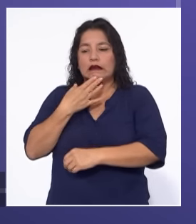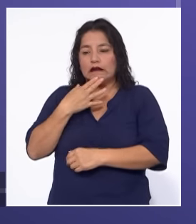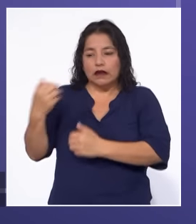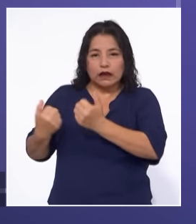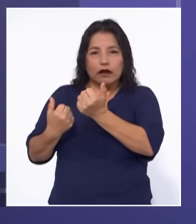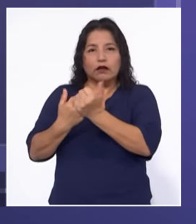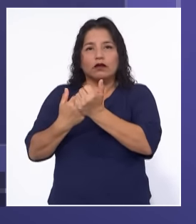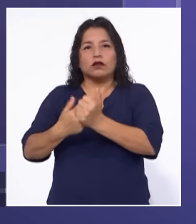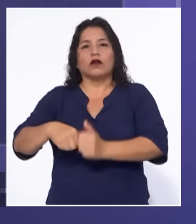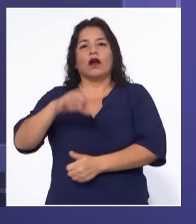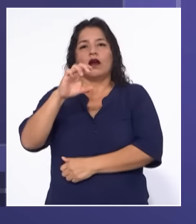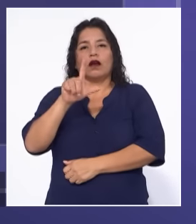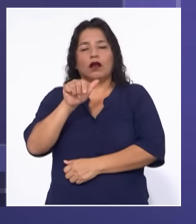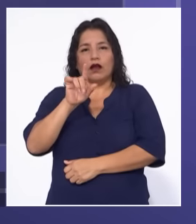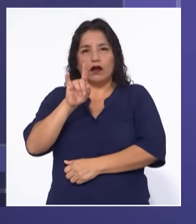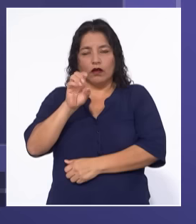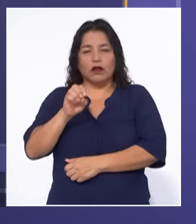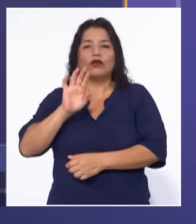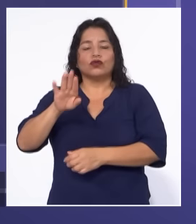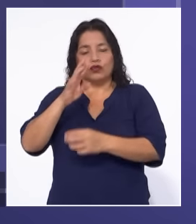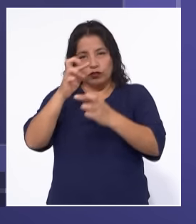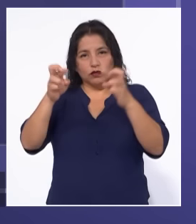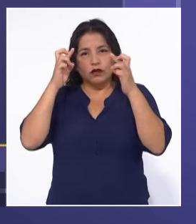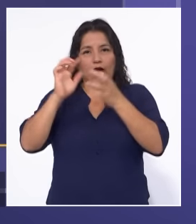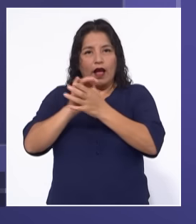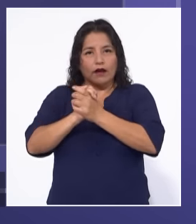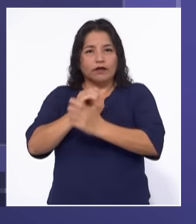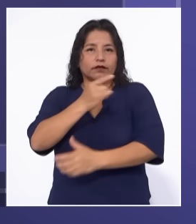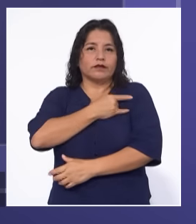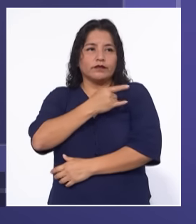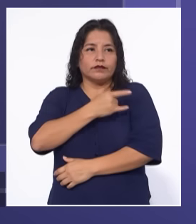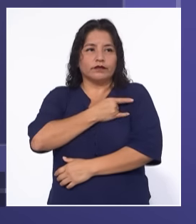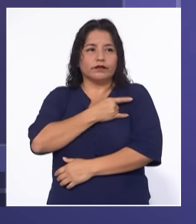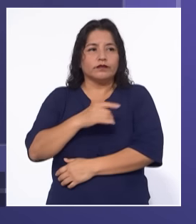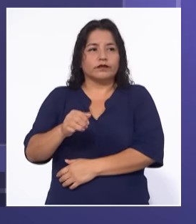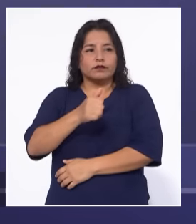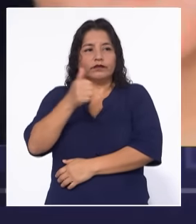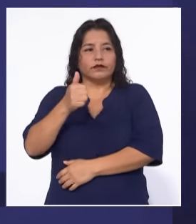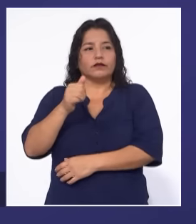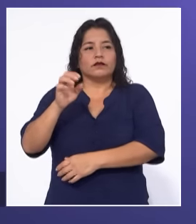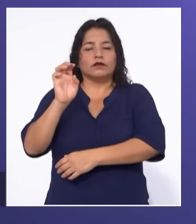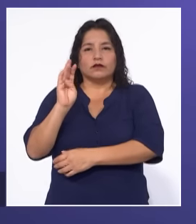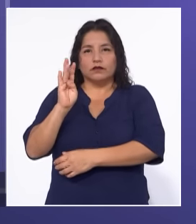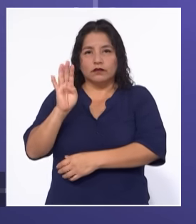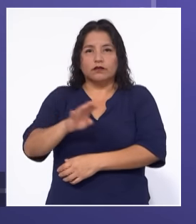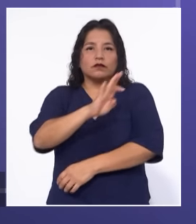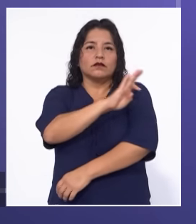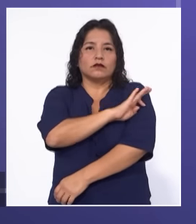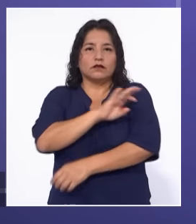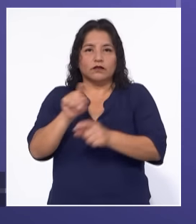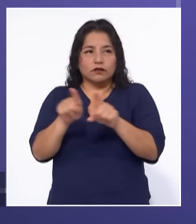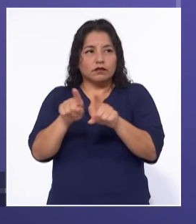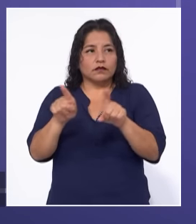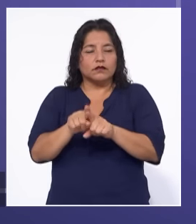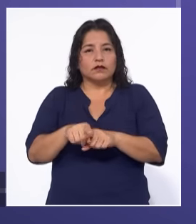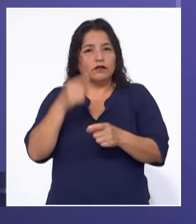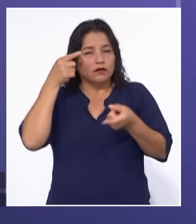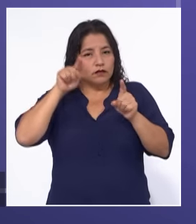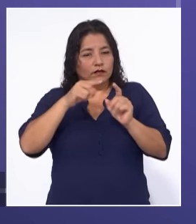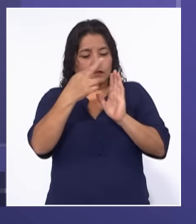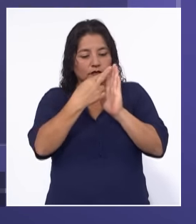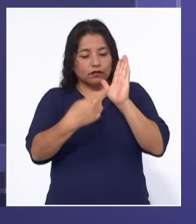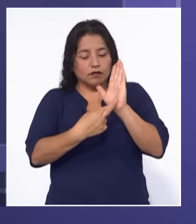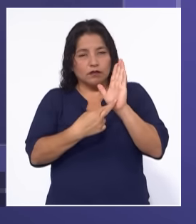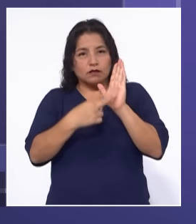compañera de promoción de universidad y esposa del fiscal Ricardo Duranto Isla, quien es cercano a Benavides. Según la resolución de allanamiento, antes